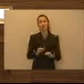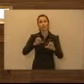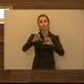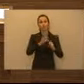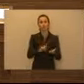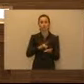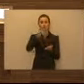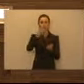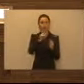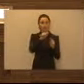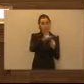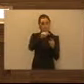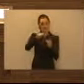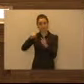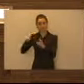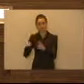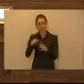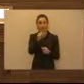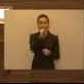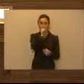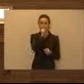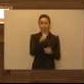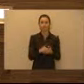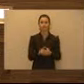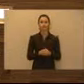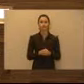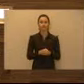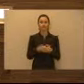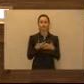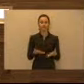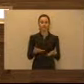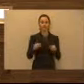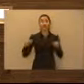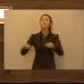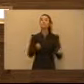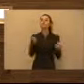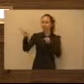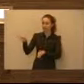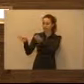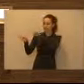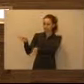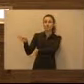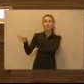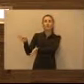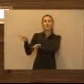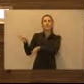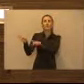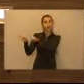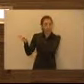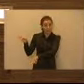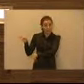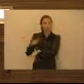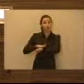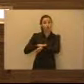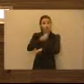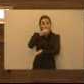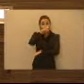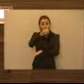intervención. Pues bien, el Gobierno del Partido Socialista sistemáticamente